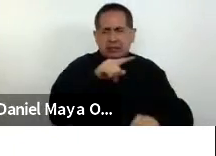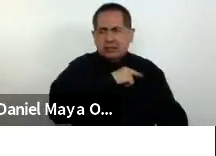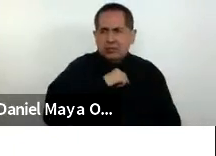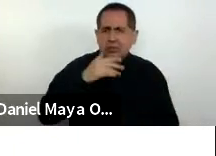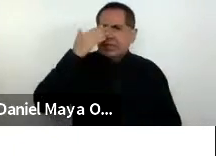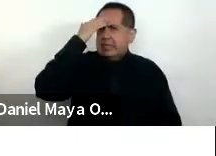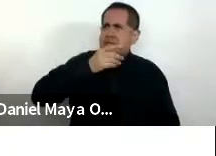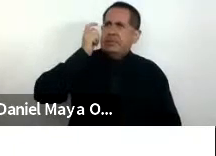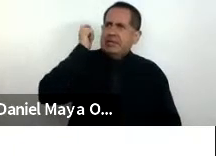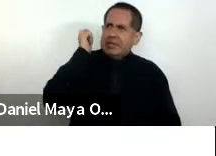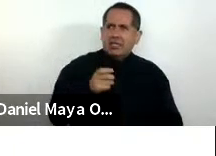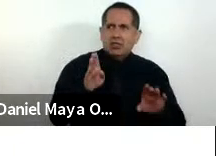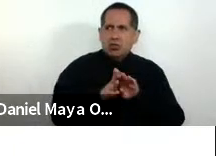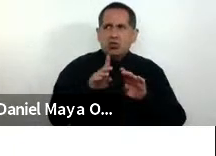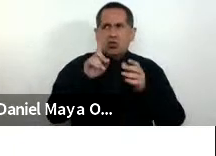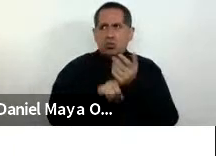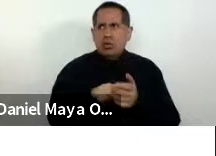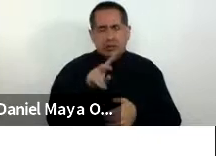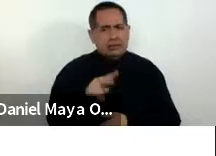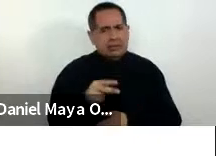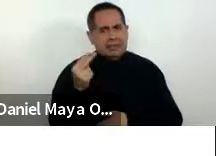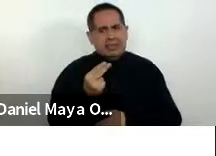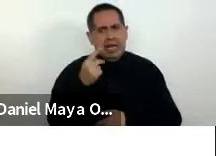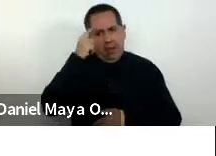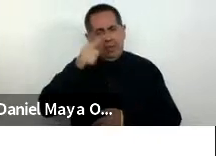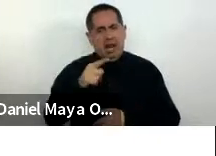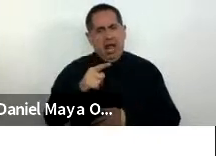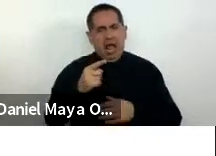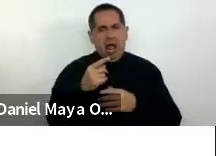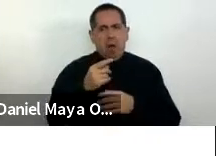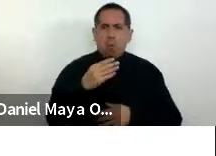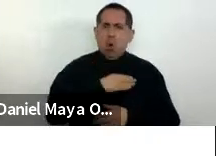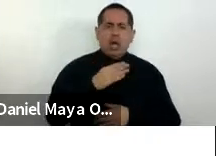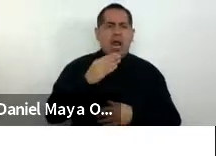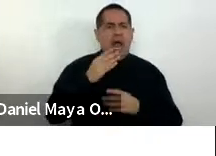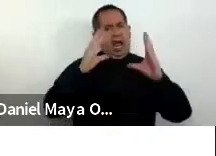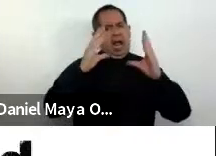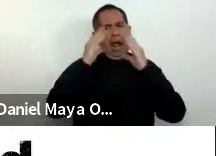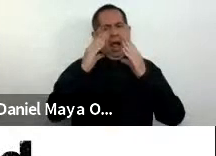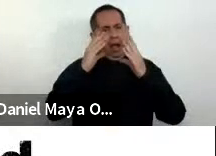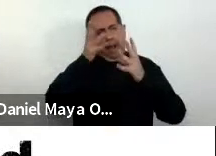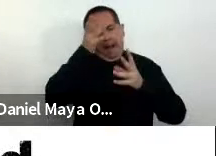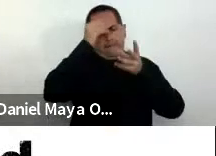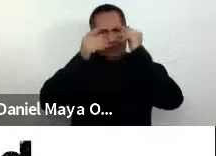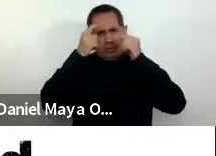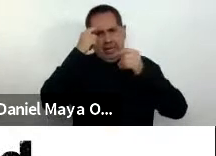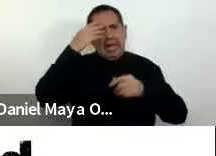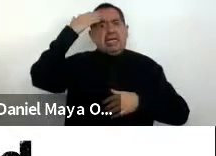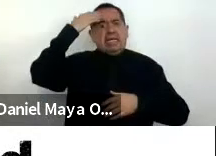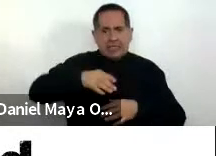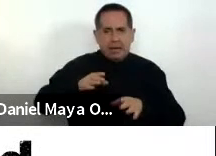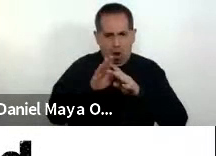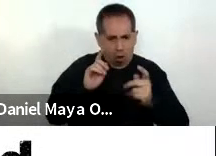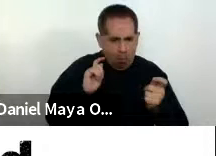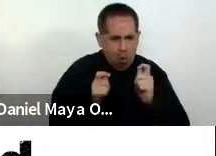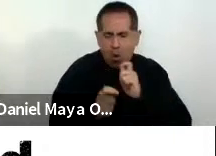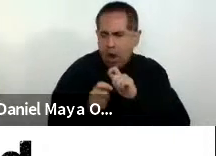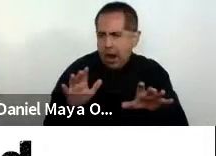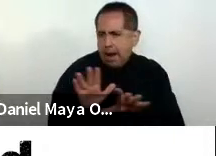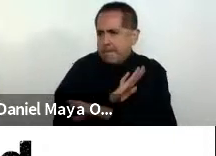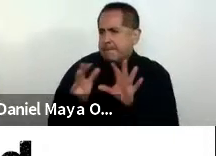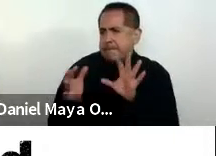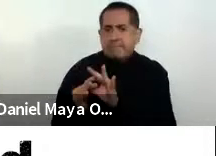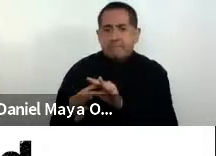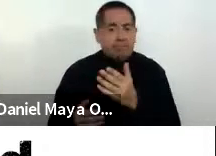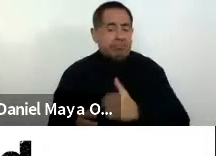los conocimientos necesarios para esa capacitación, para esos ajustes razonables. Así, la Ley General para la Inclusión